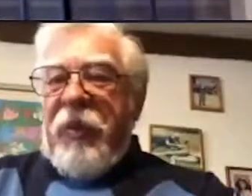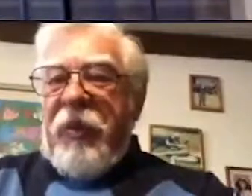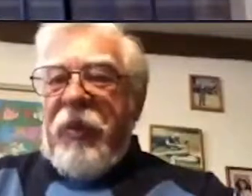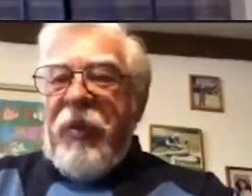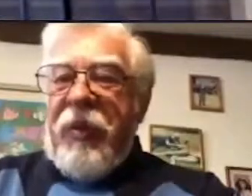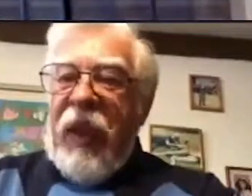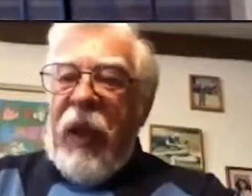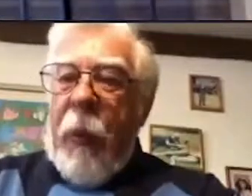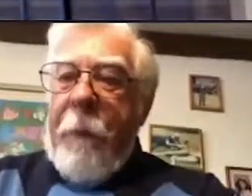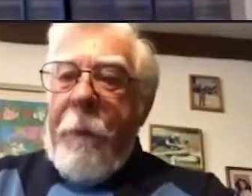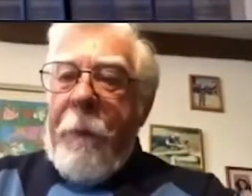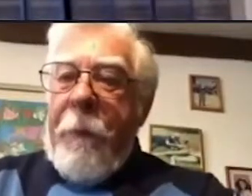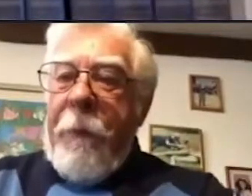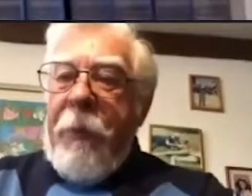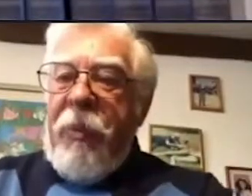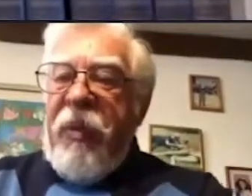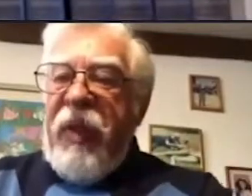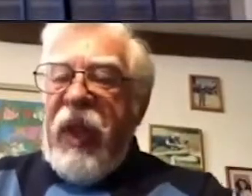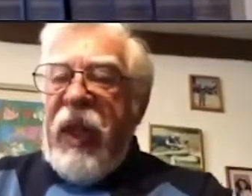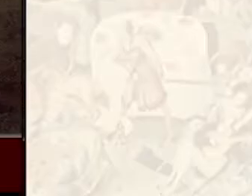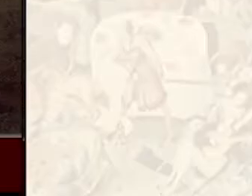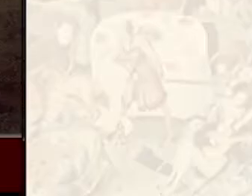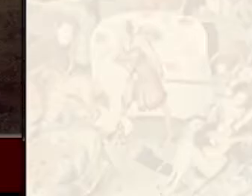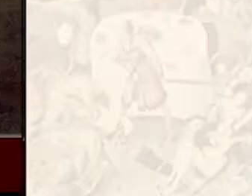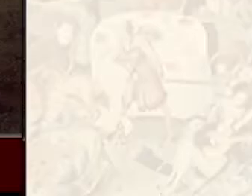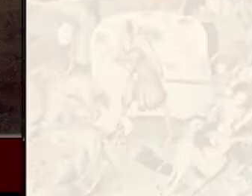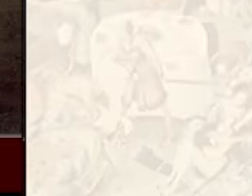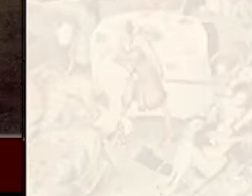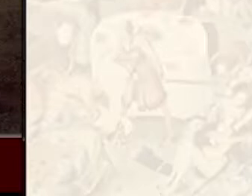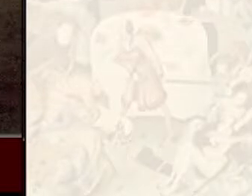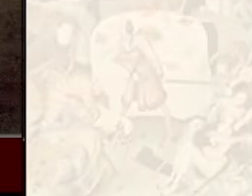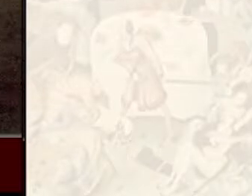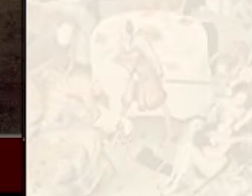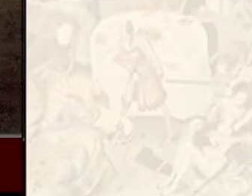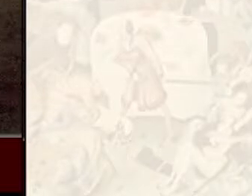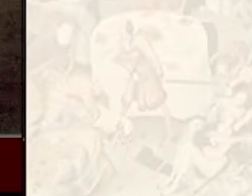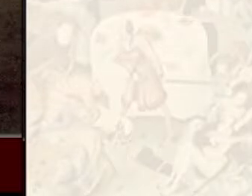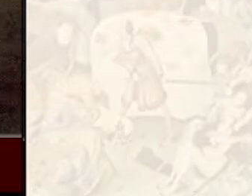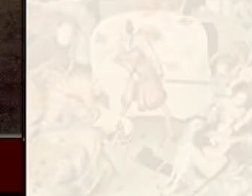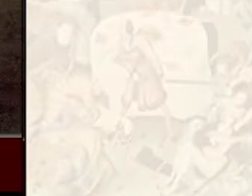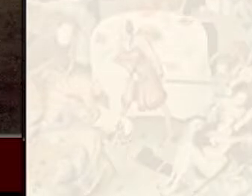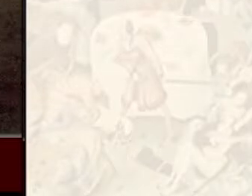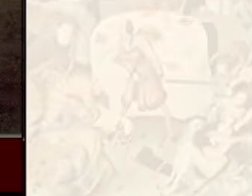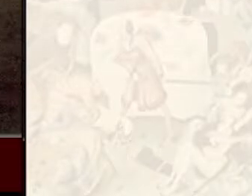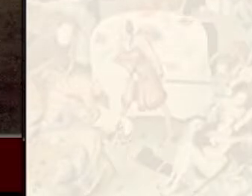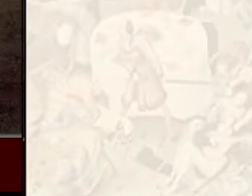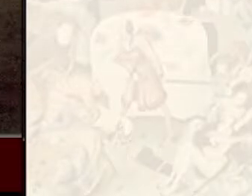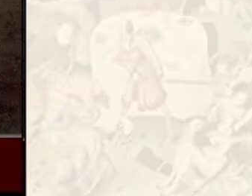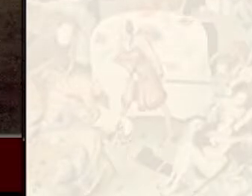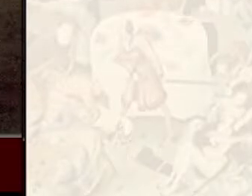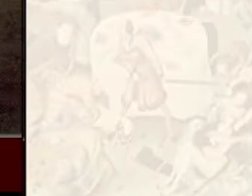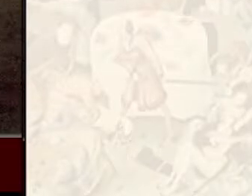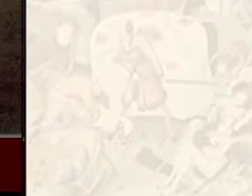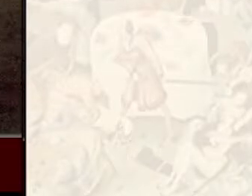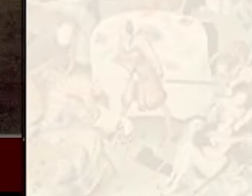May I have the first, posso avere la prima diapositiva? E rinnovo appunto i miei saluti e ringraziamenti, specialmente